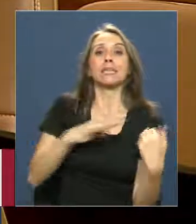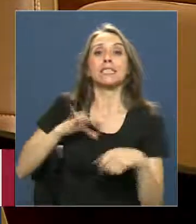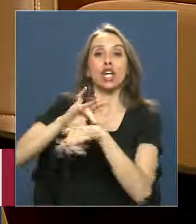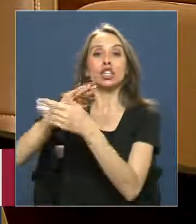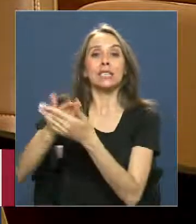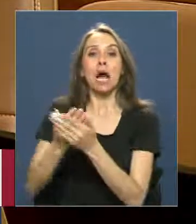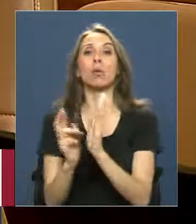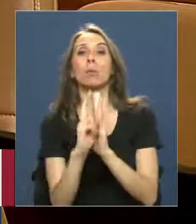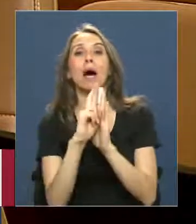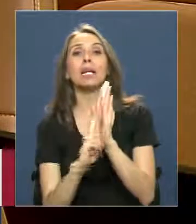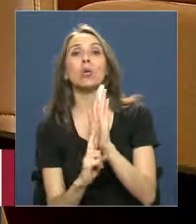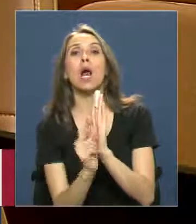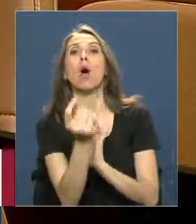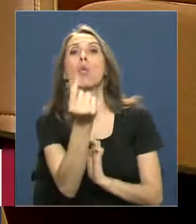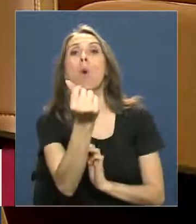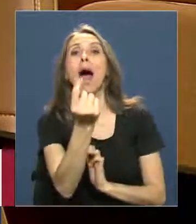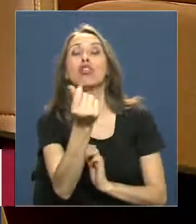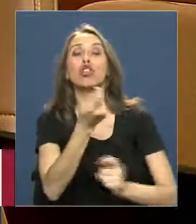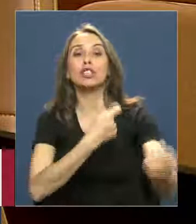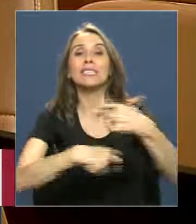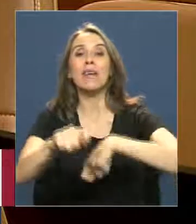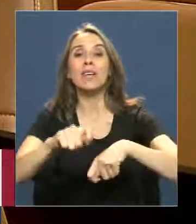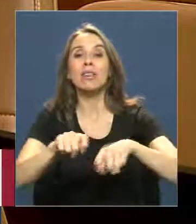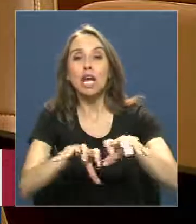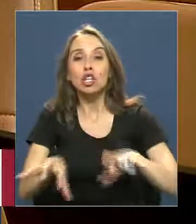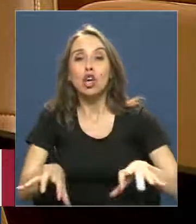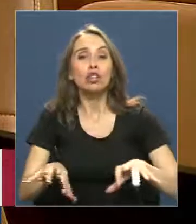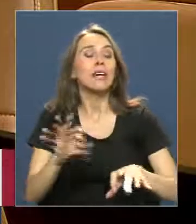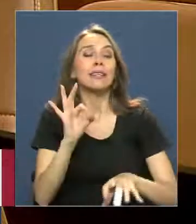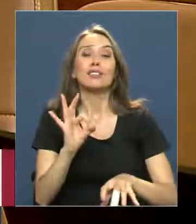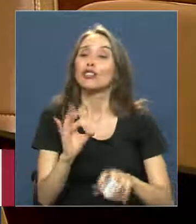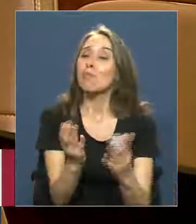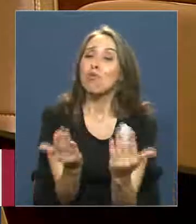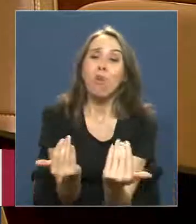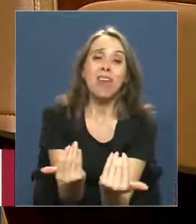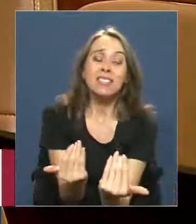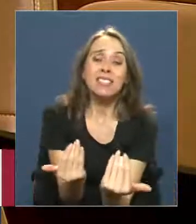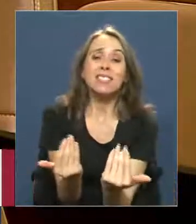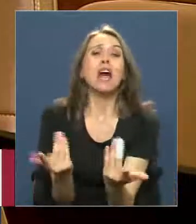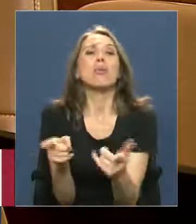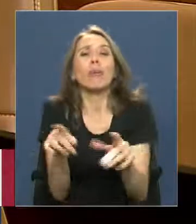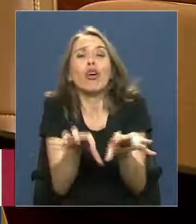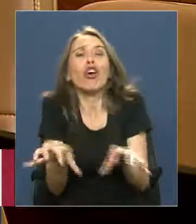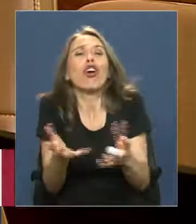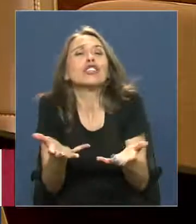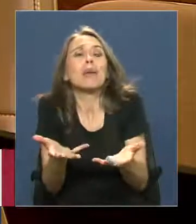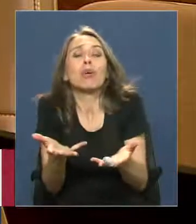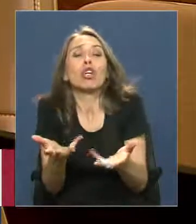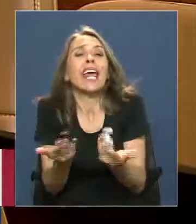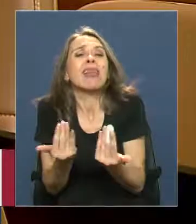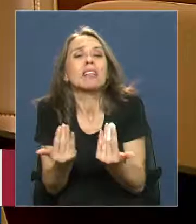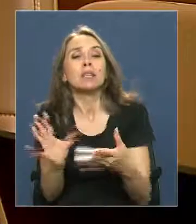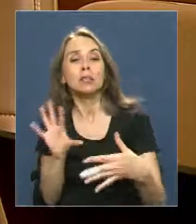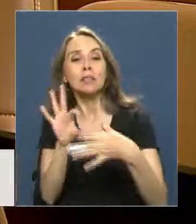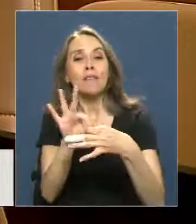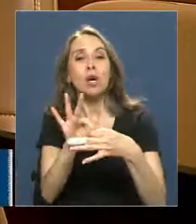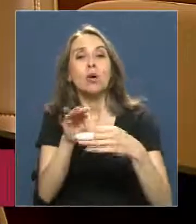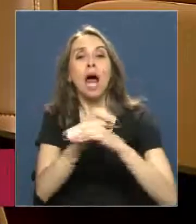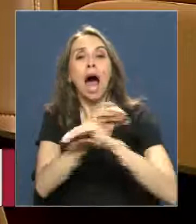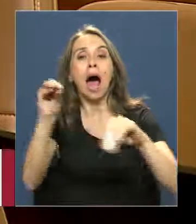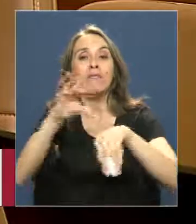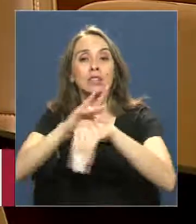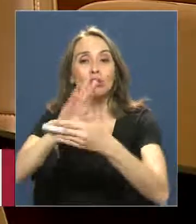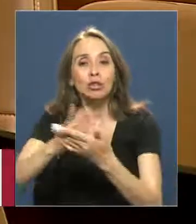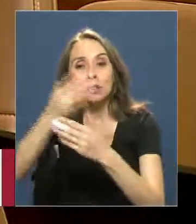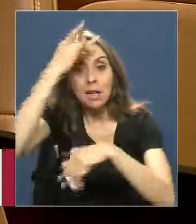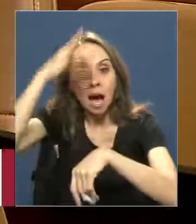regular el precio de aquellos productos de primera necesidad que están vinculados a una alerta sanitaria, a una epidemia